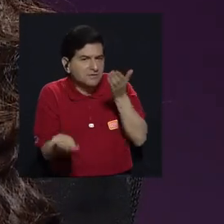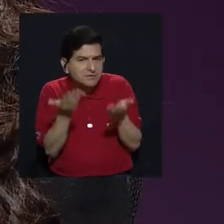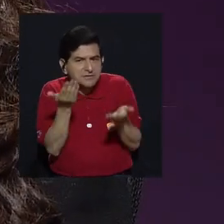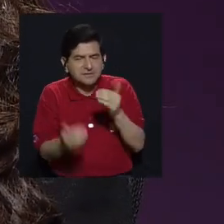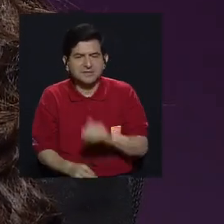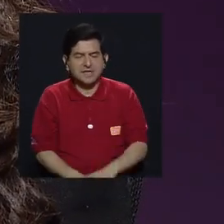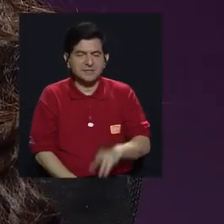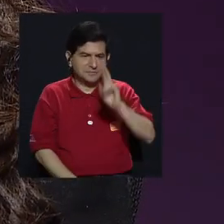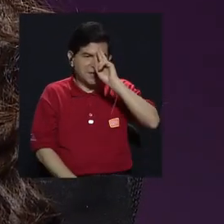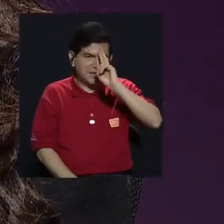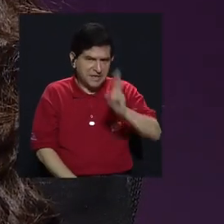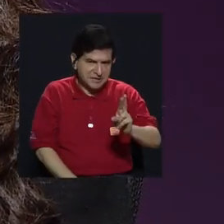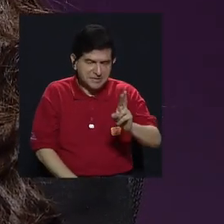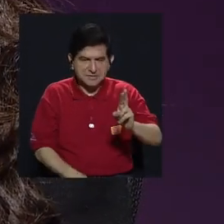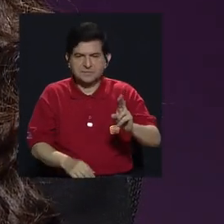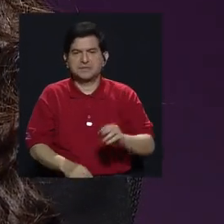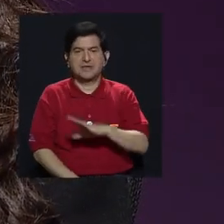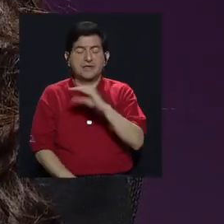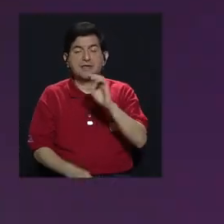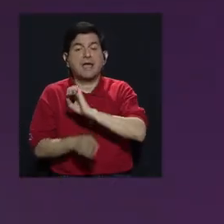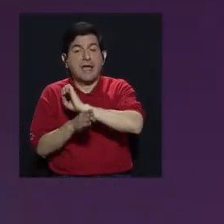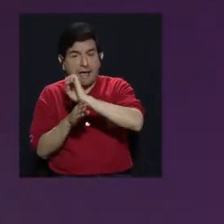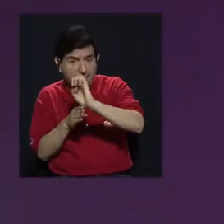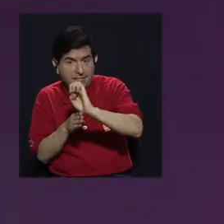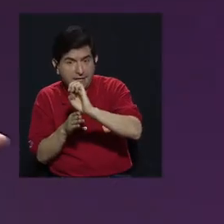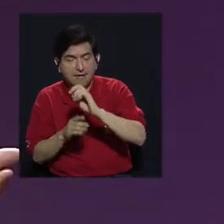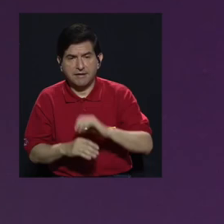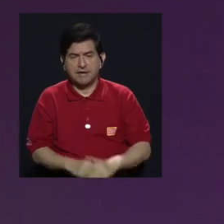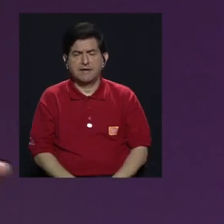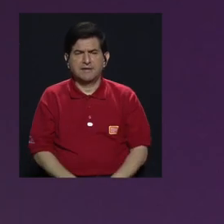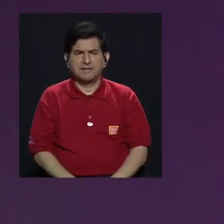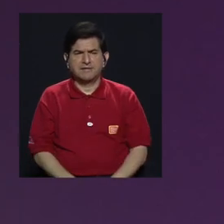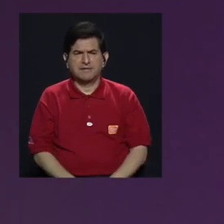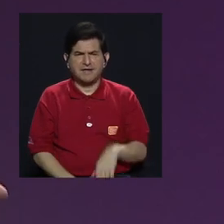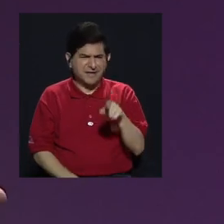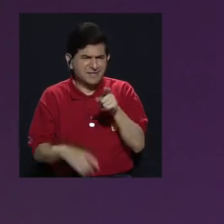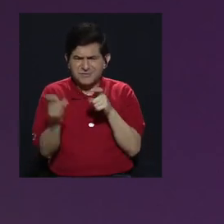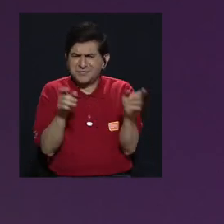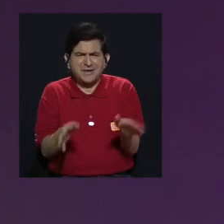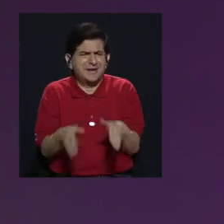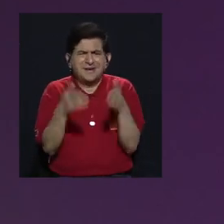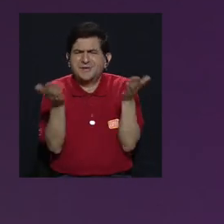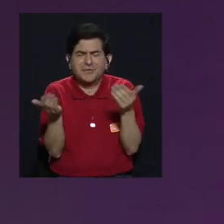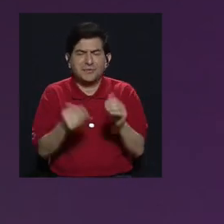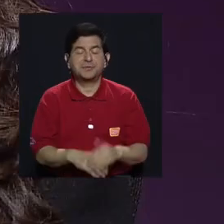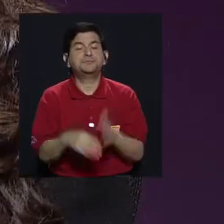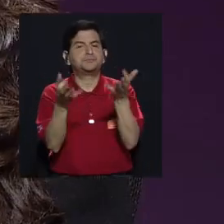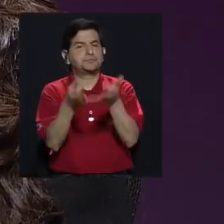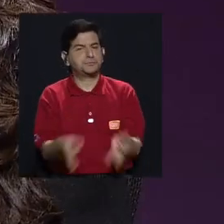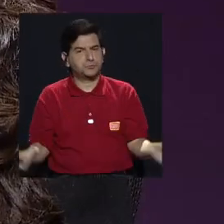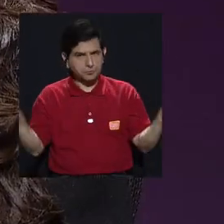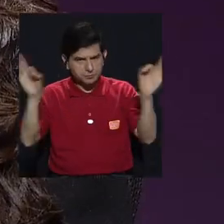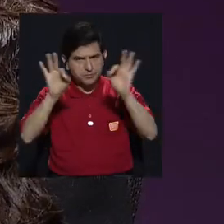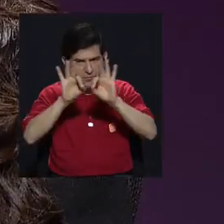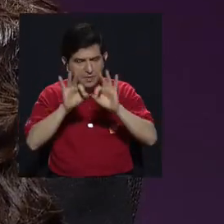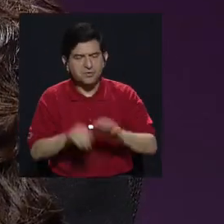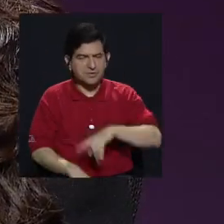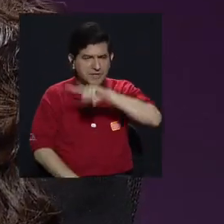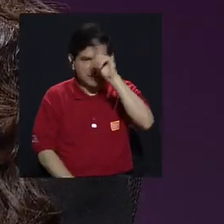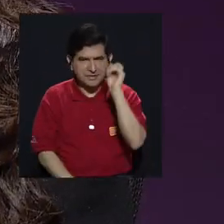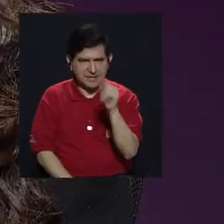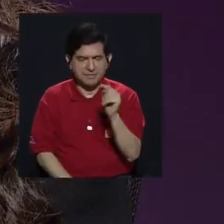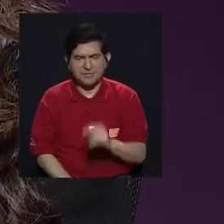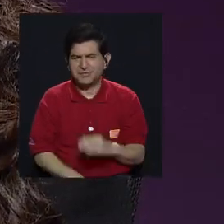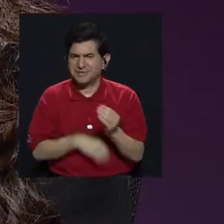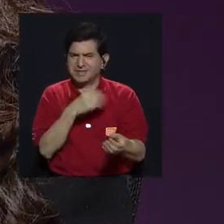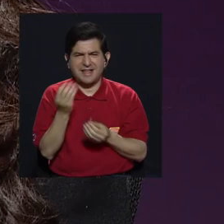¿verdad?, de respeto y ética, que ¿cómo se maneja? ¿Cómo se maneja? Claro, es importante ahí, ante esta